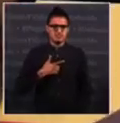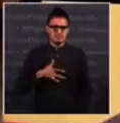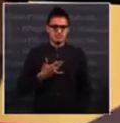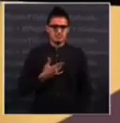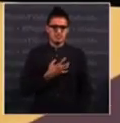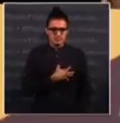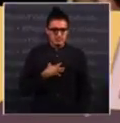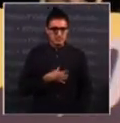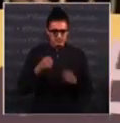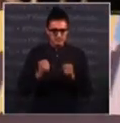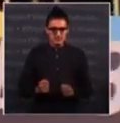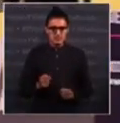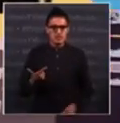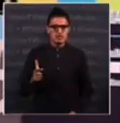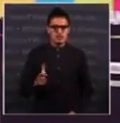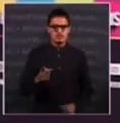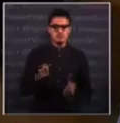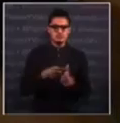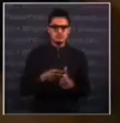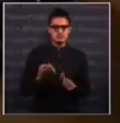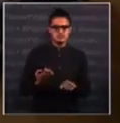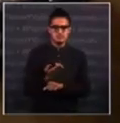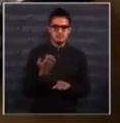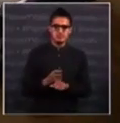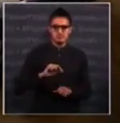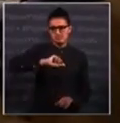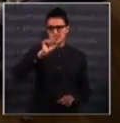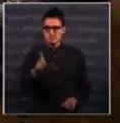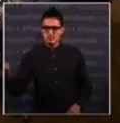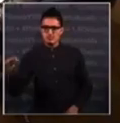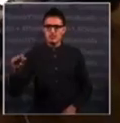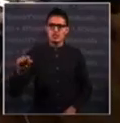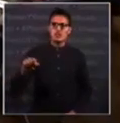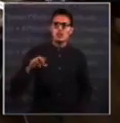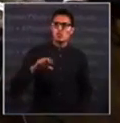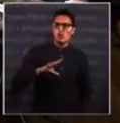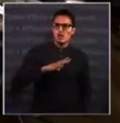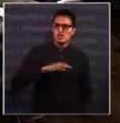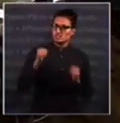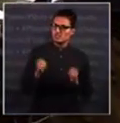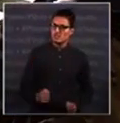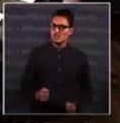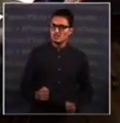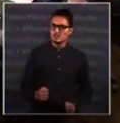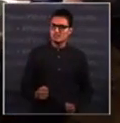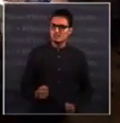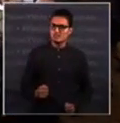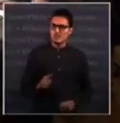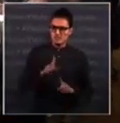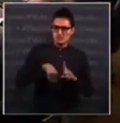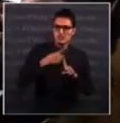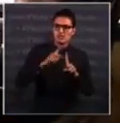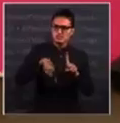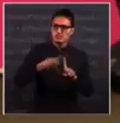que Guanajuato sea el 1º estado a nivel nacional de la inseguridad, de la violencia. a las